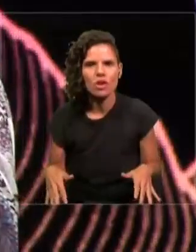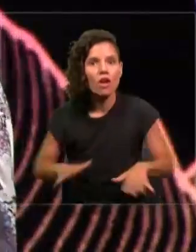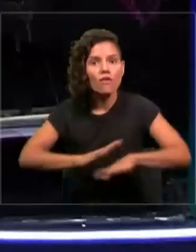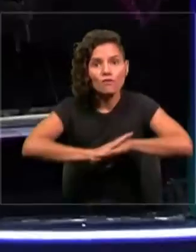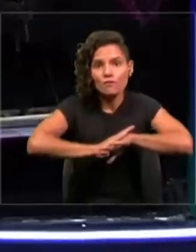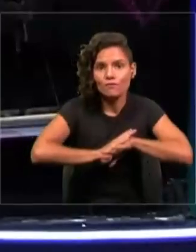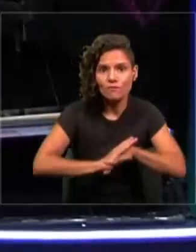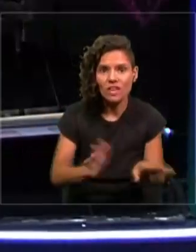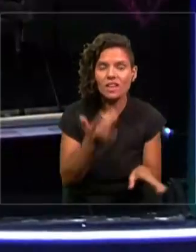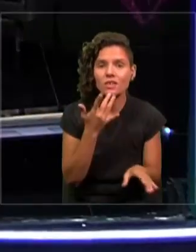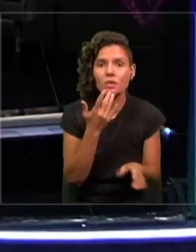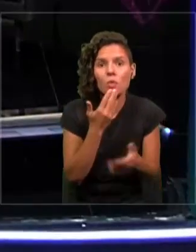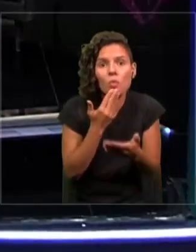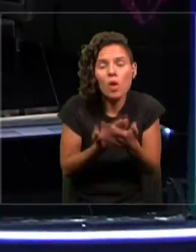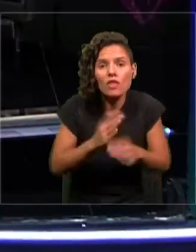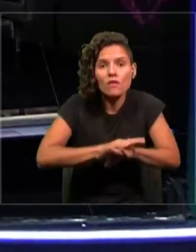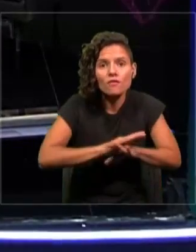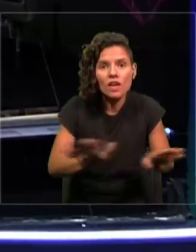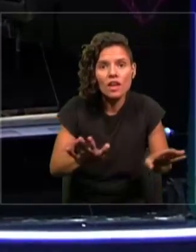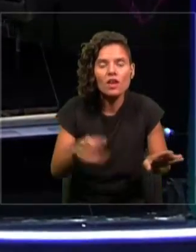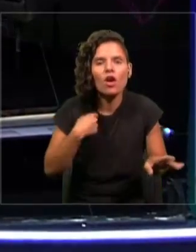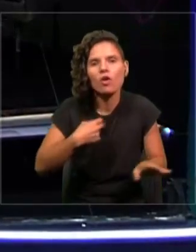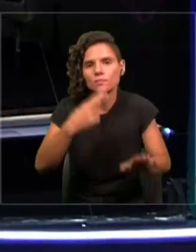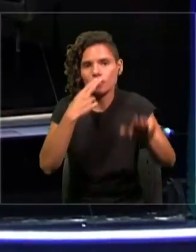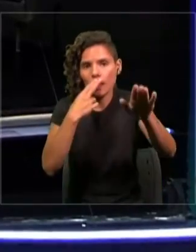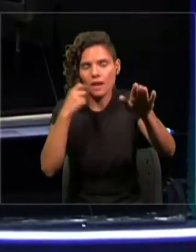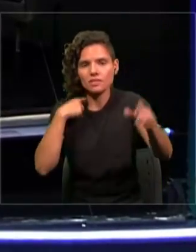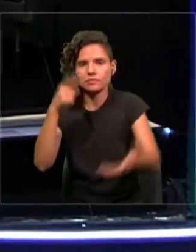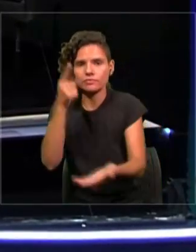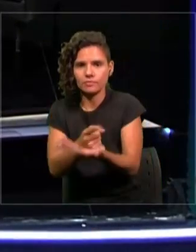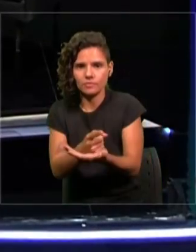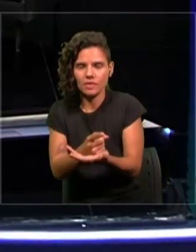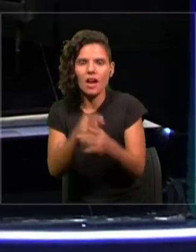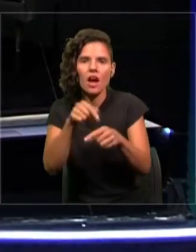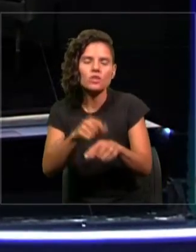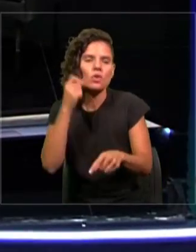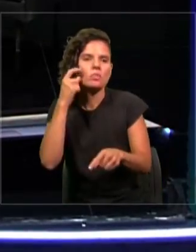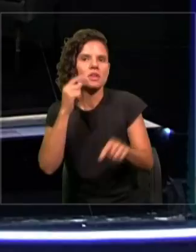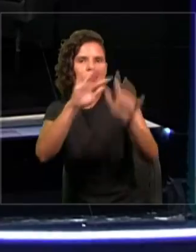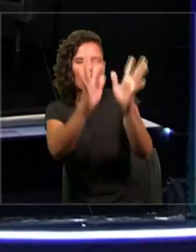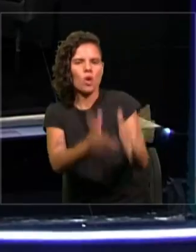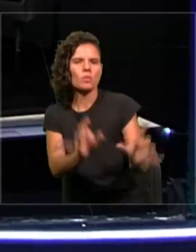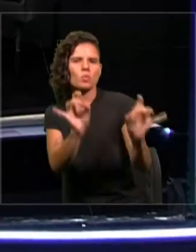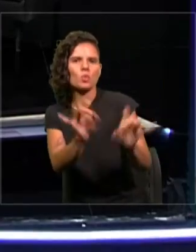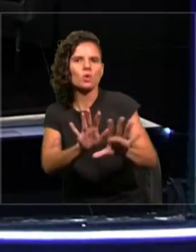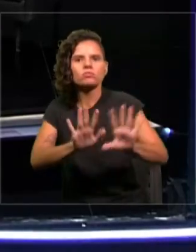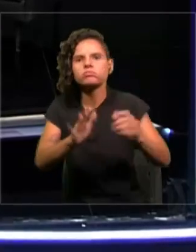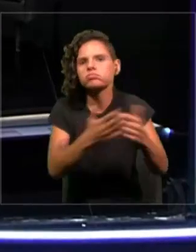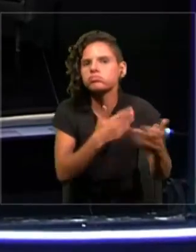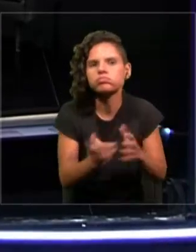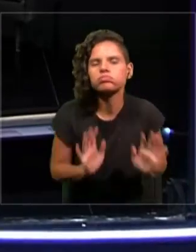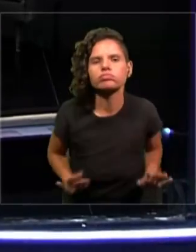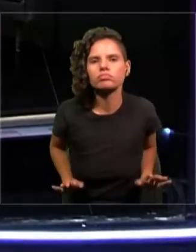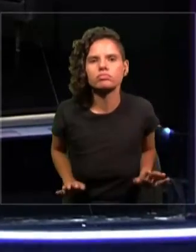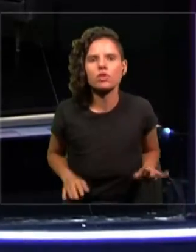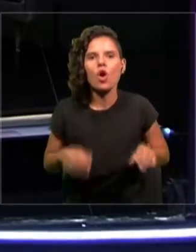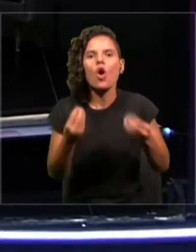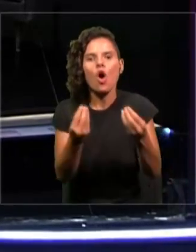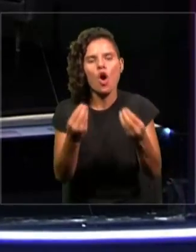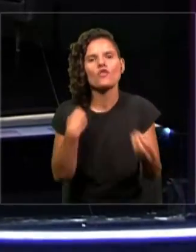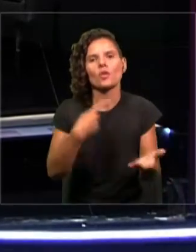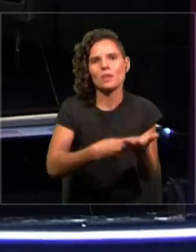nazifascismo. Ya sabemos lo que es la tragedia del biologismo biologicista. Obviamente, en el siglo XIX